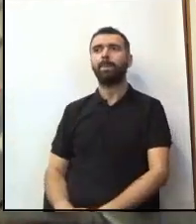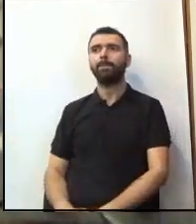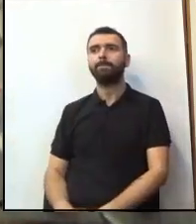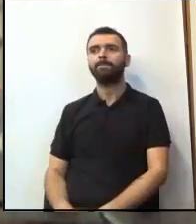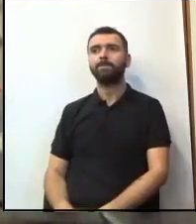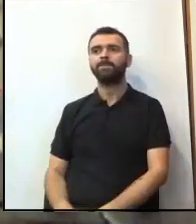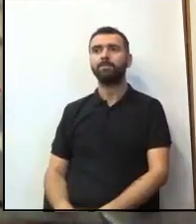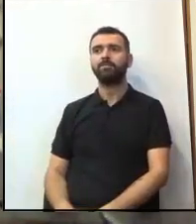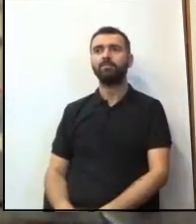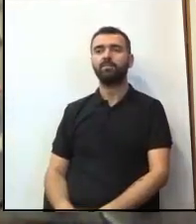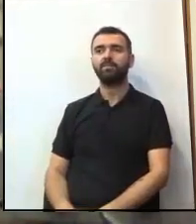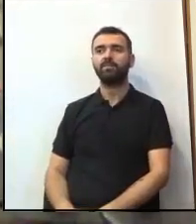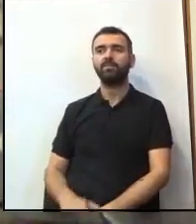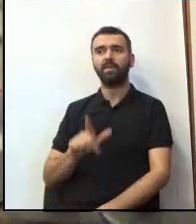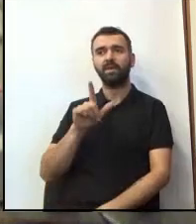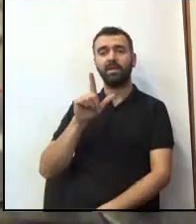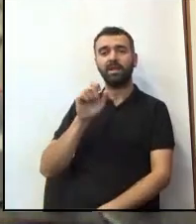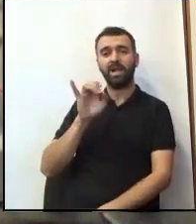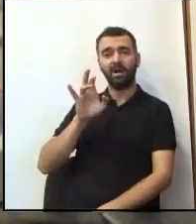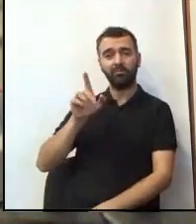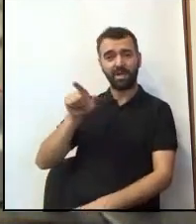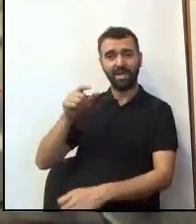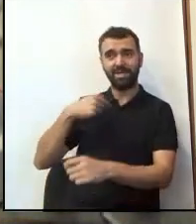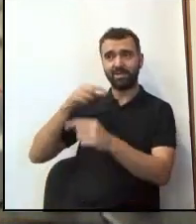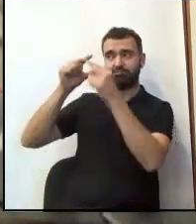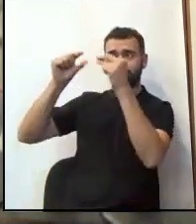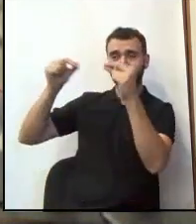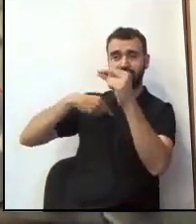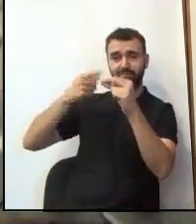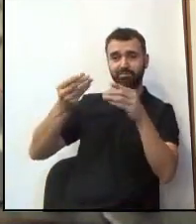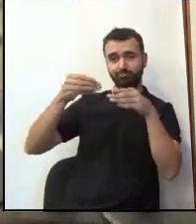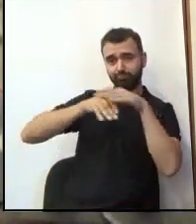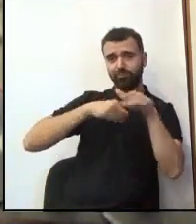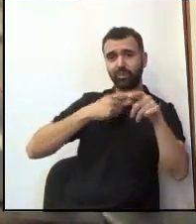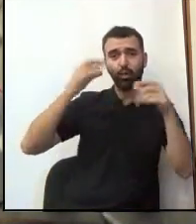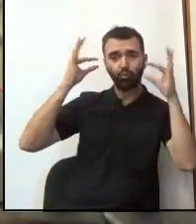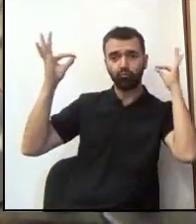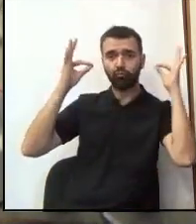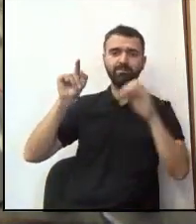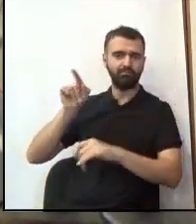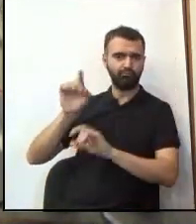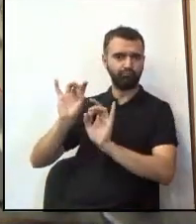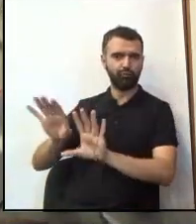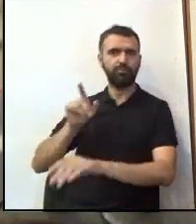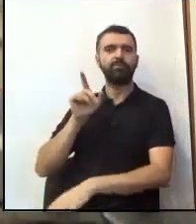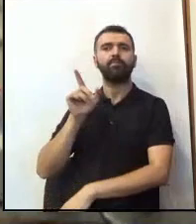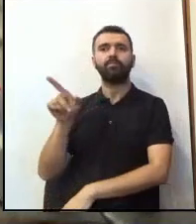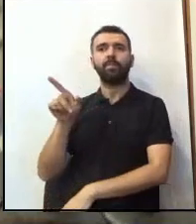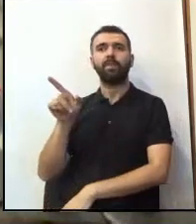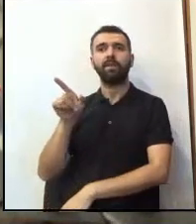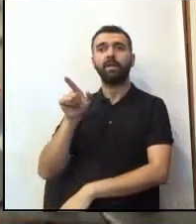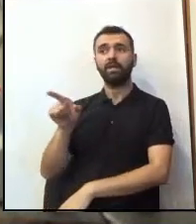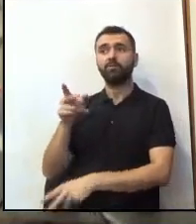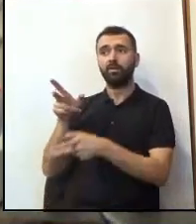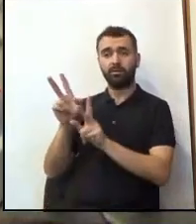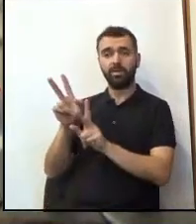No, laurel de el que se mete ahí en los tallarines. Uh-huh. Exactamente aquel. Y eso me ha permitido,